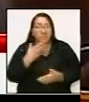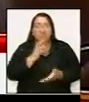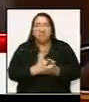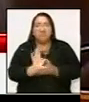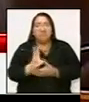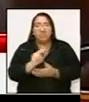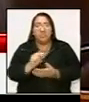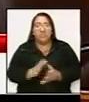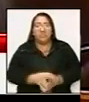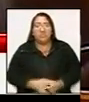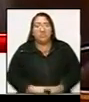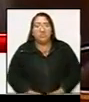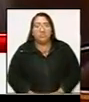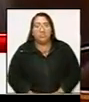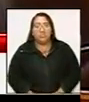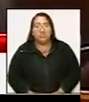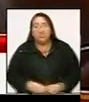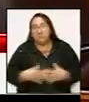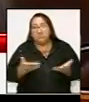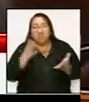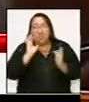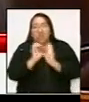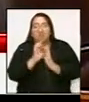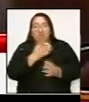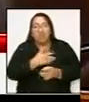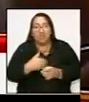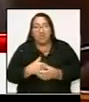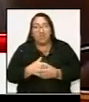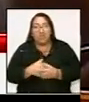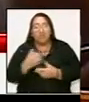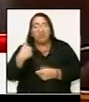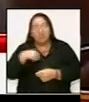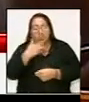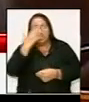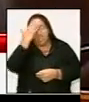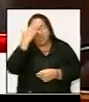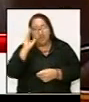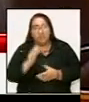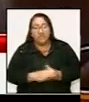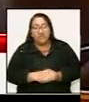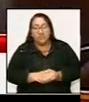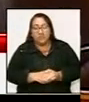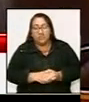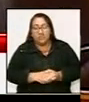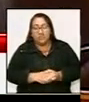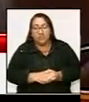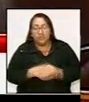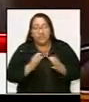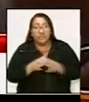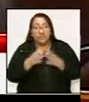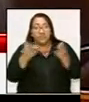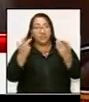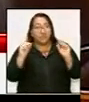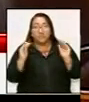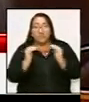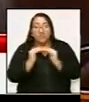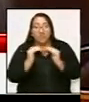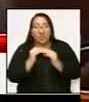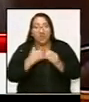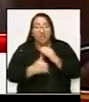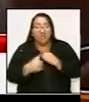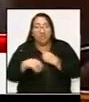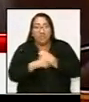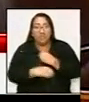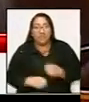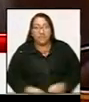negadas? Por ejemplo, presidenta, sabemos, y estas son las grandes desigualdades que hay en nuestro